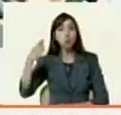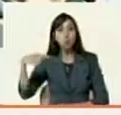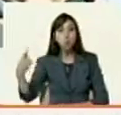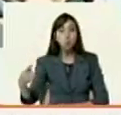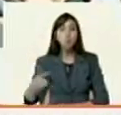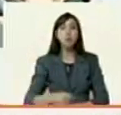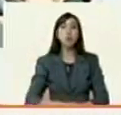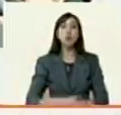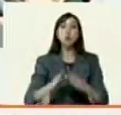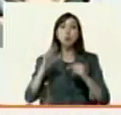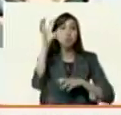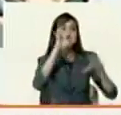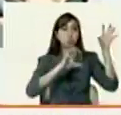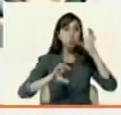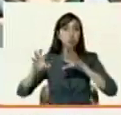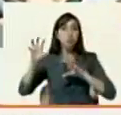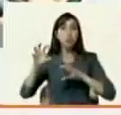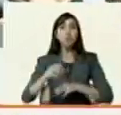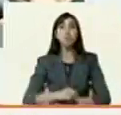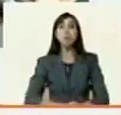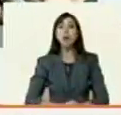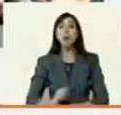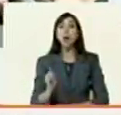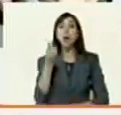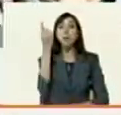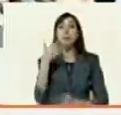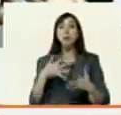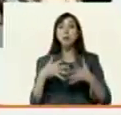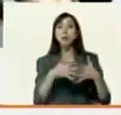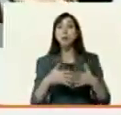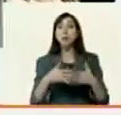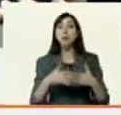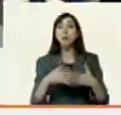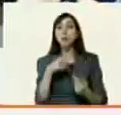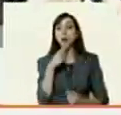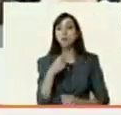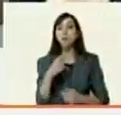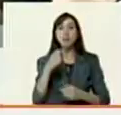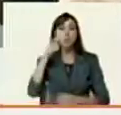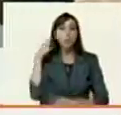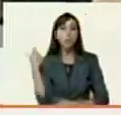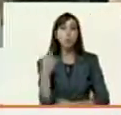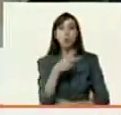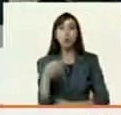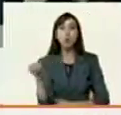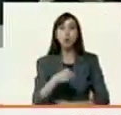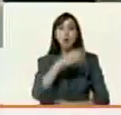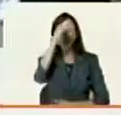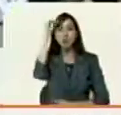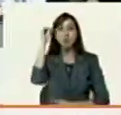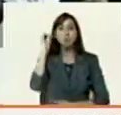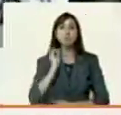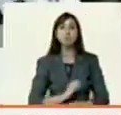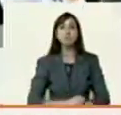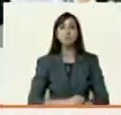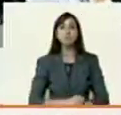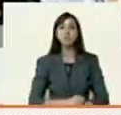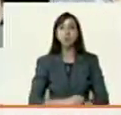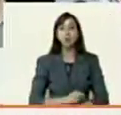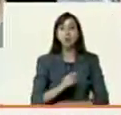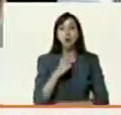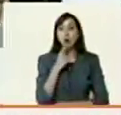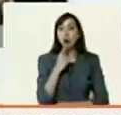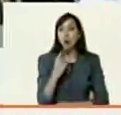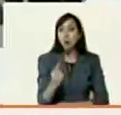del mundo, y el primero será el de Estados Unidos, diciendo No More Trump. Sí, escuchamos entonces las declaraciones del canciller de la